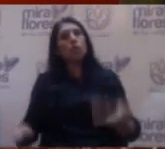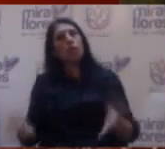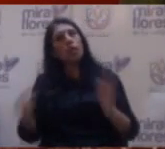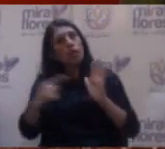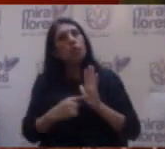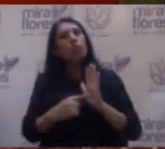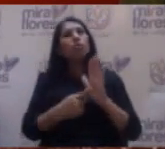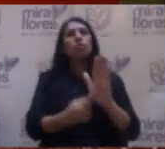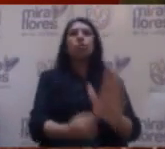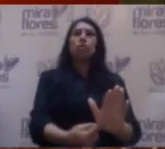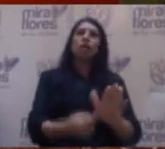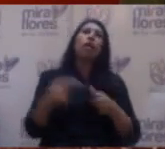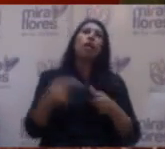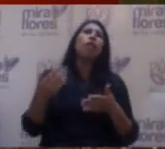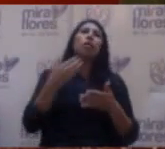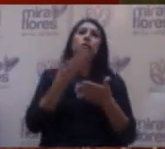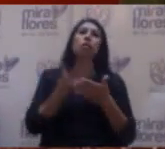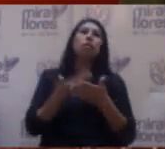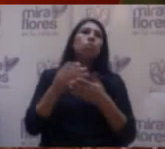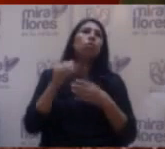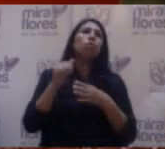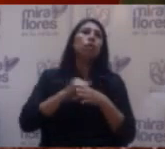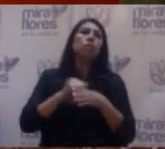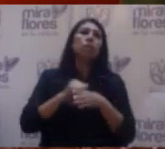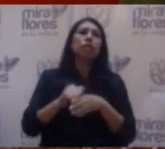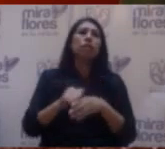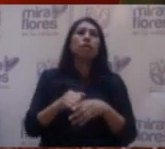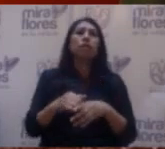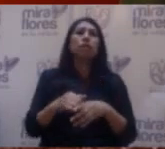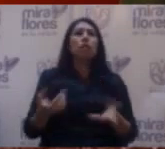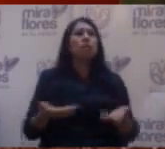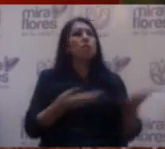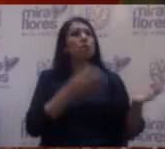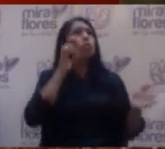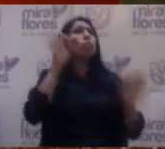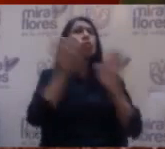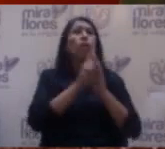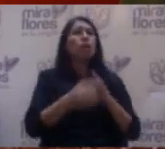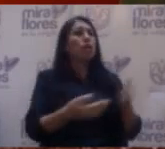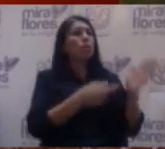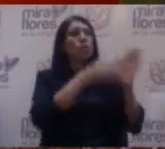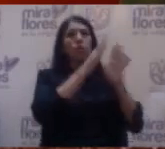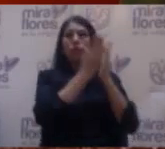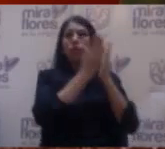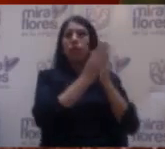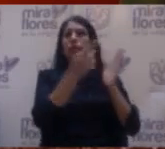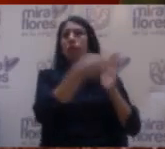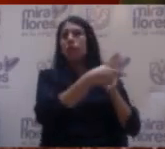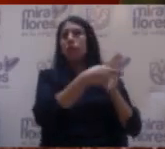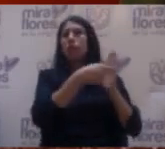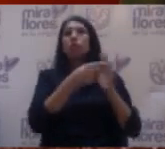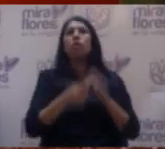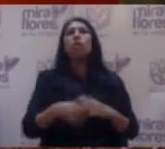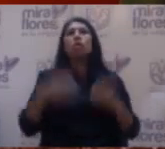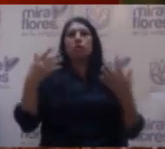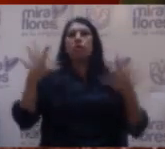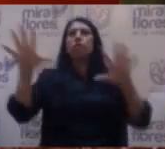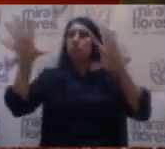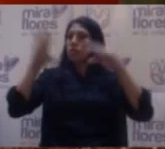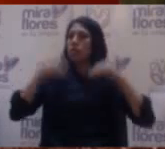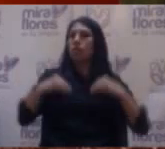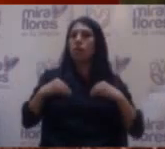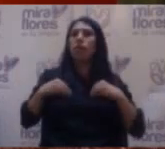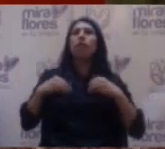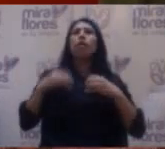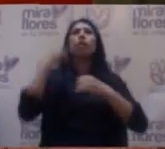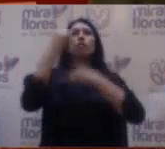mostrar las buenas prácticas. De hecho, esta buena práctica en seguridad ciudadana, reconocida por una institución internacional como es este Centro